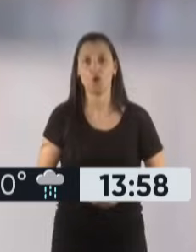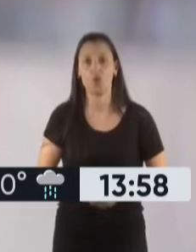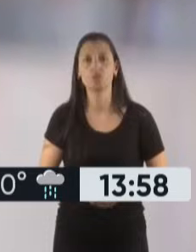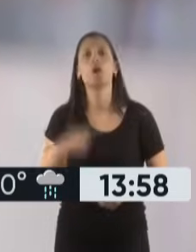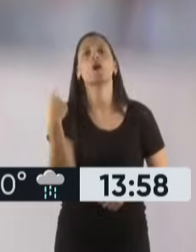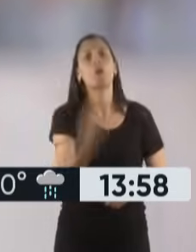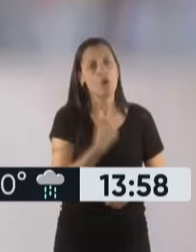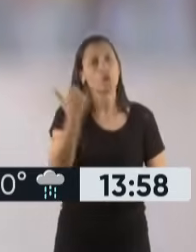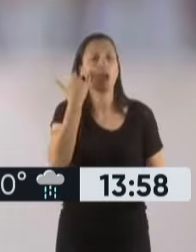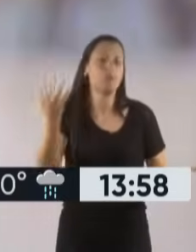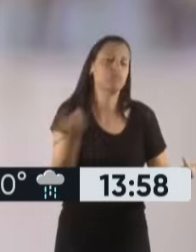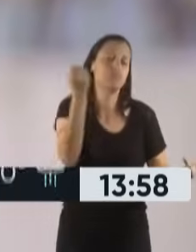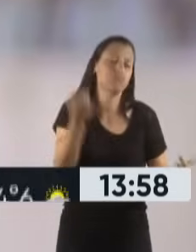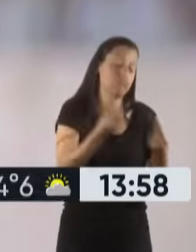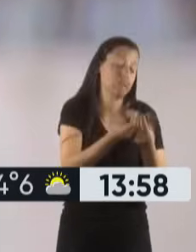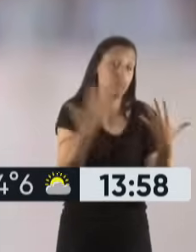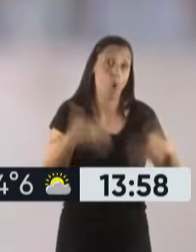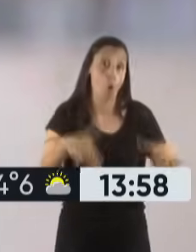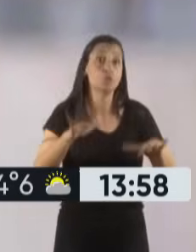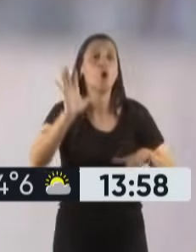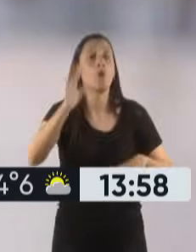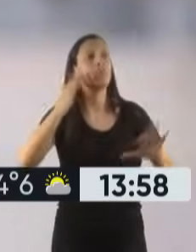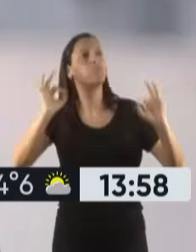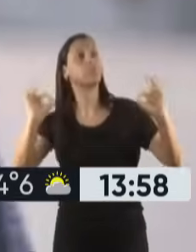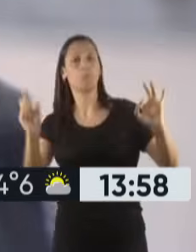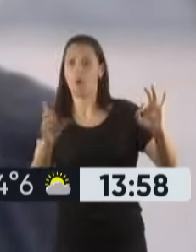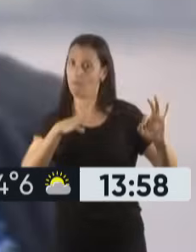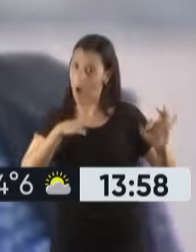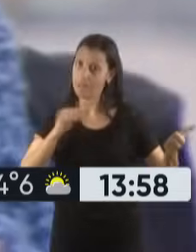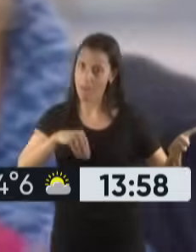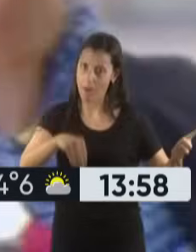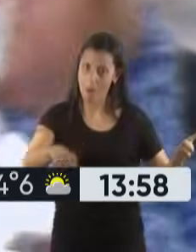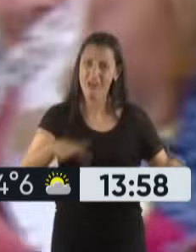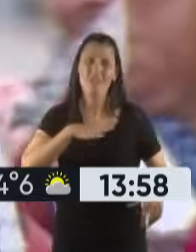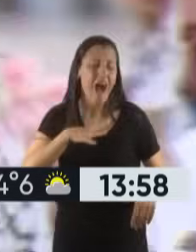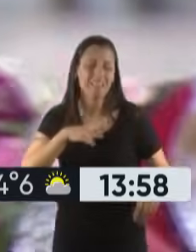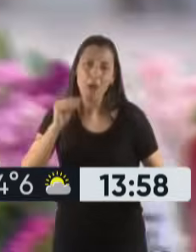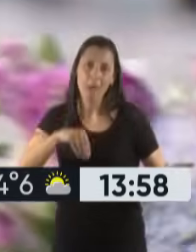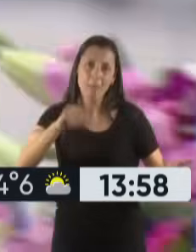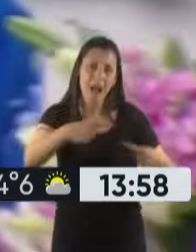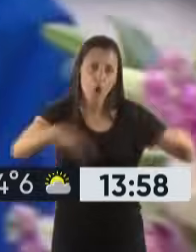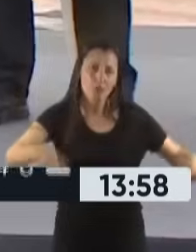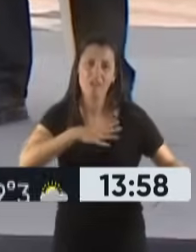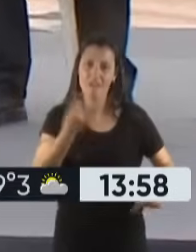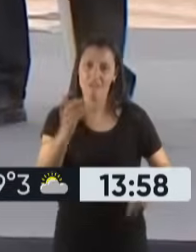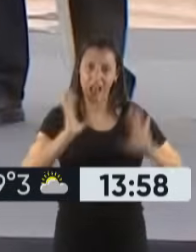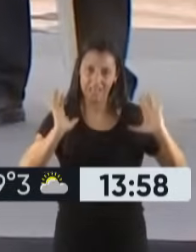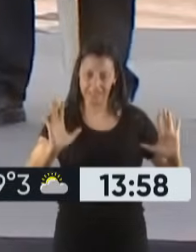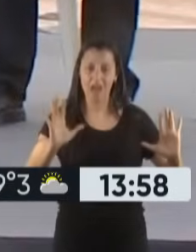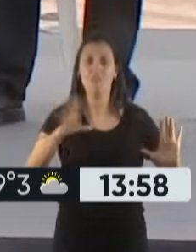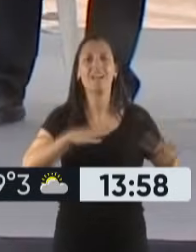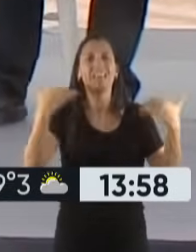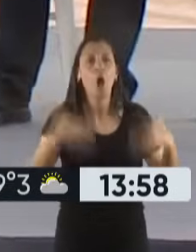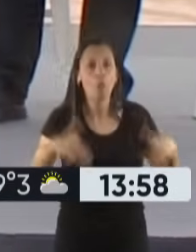Hemos hecho mucho, pero no hemos hecho todo. Queda mucho por hacer. Queda mucho por